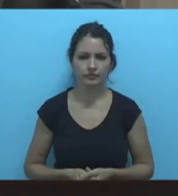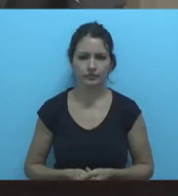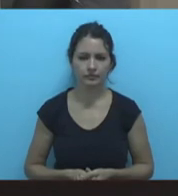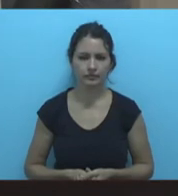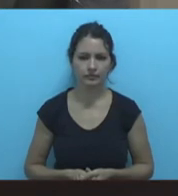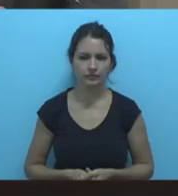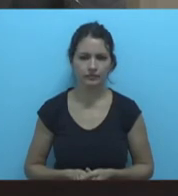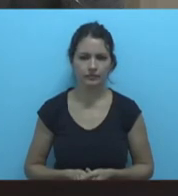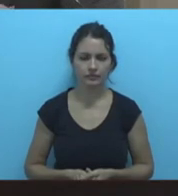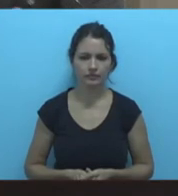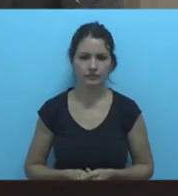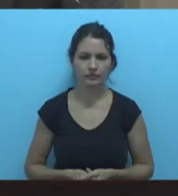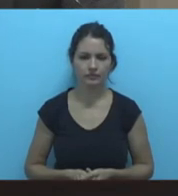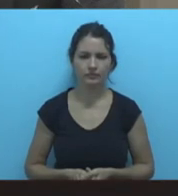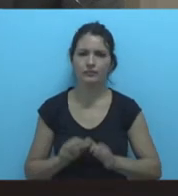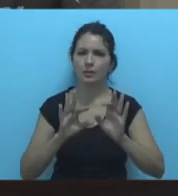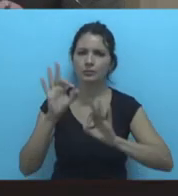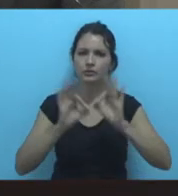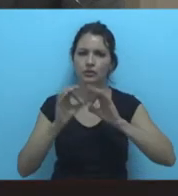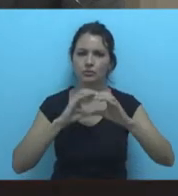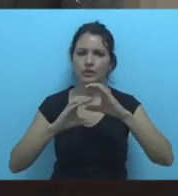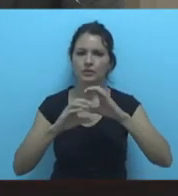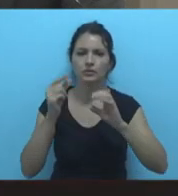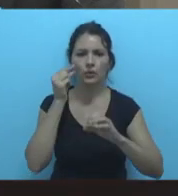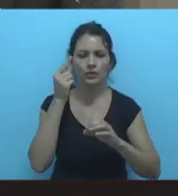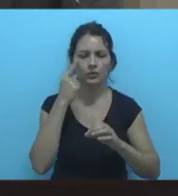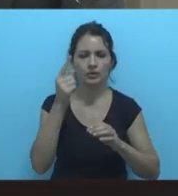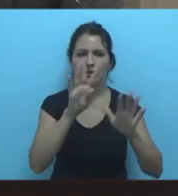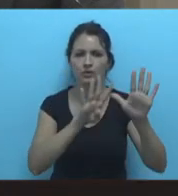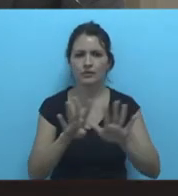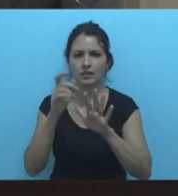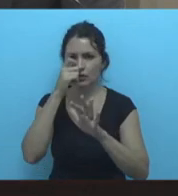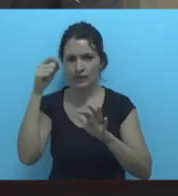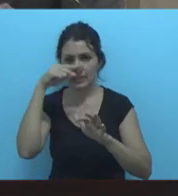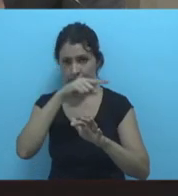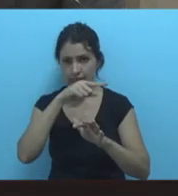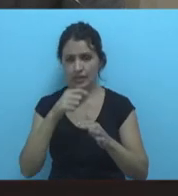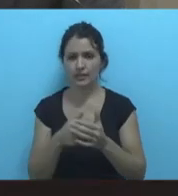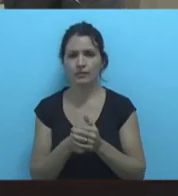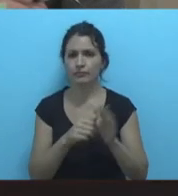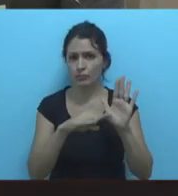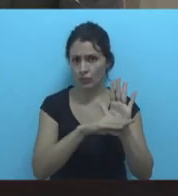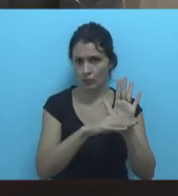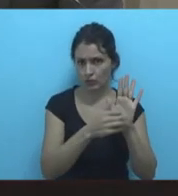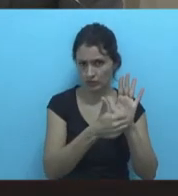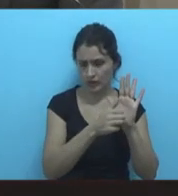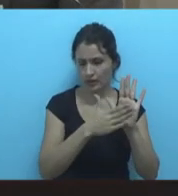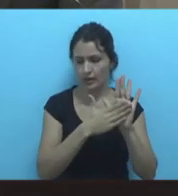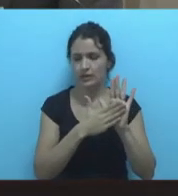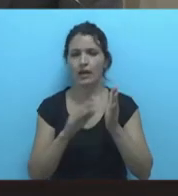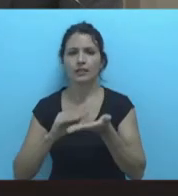Proyecto de comunicación 41.927, Este es el punto 6 del listado.